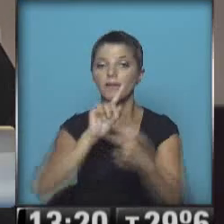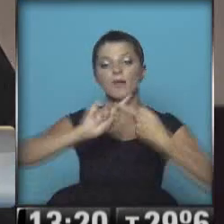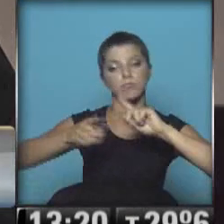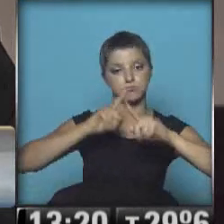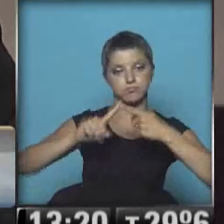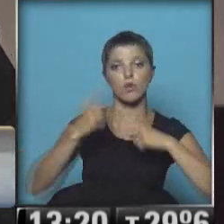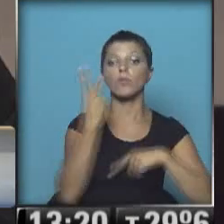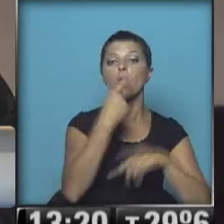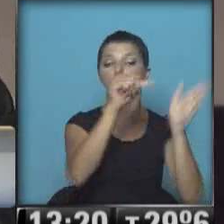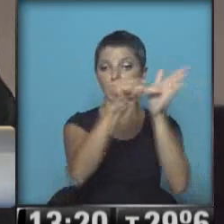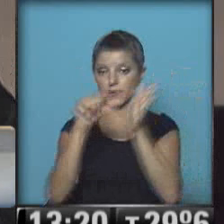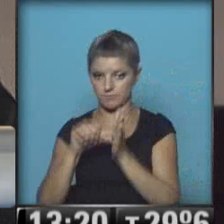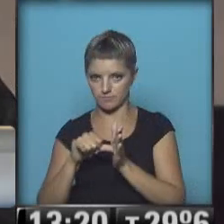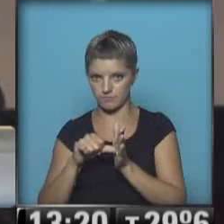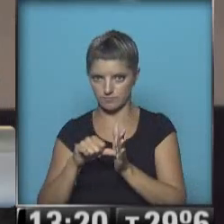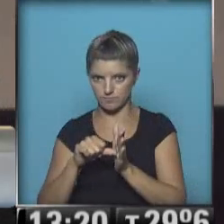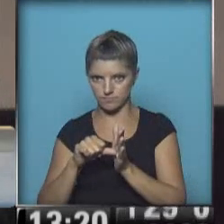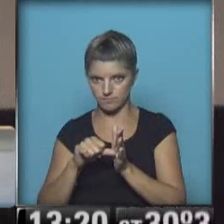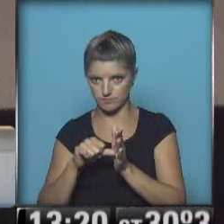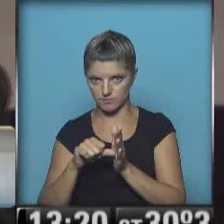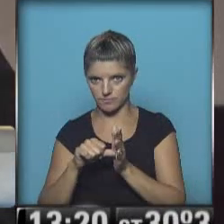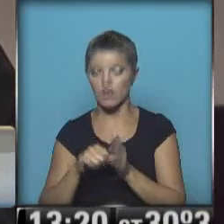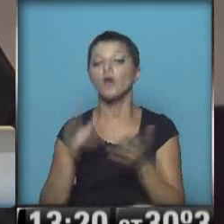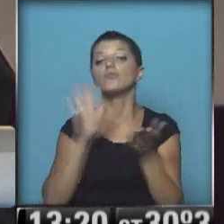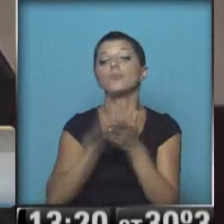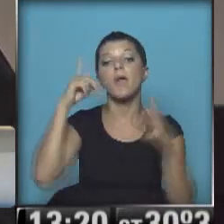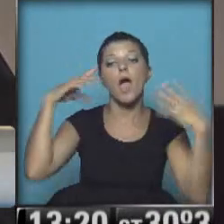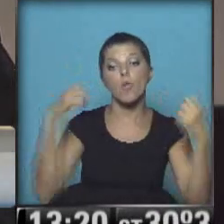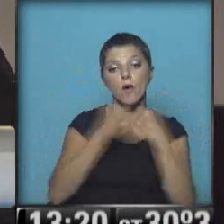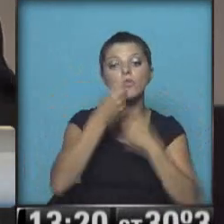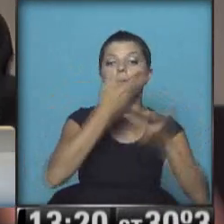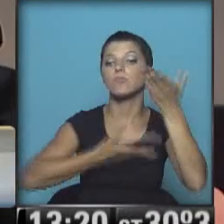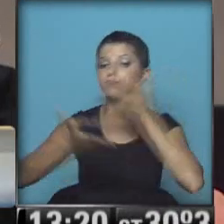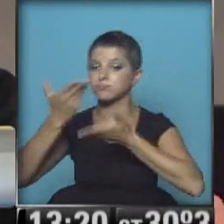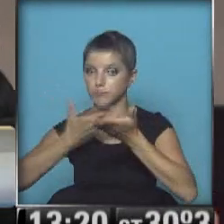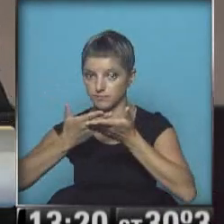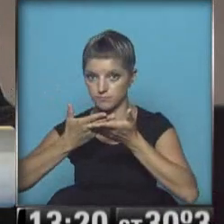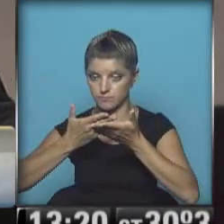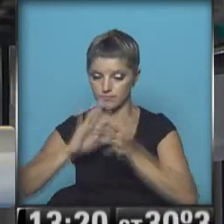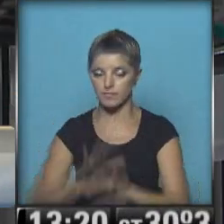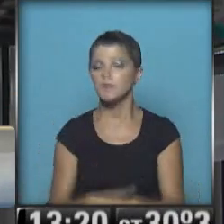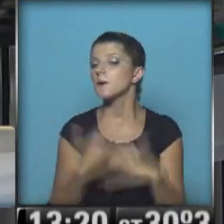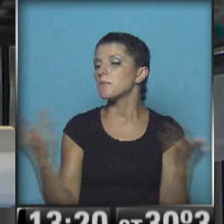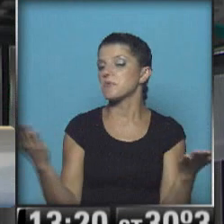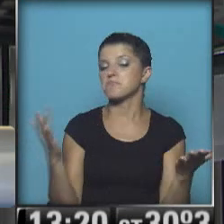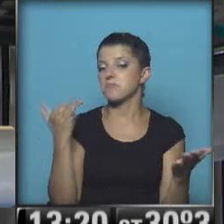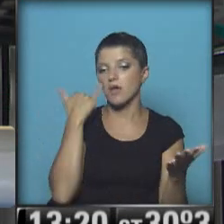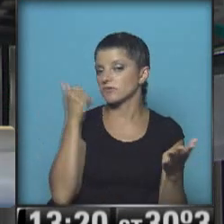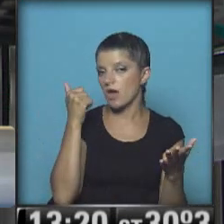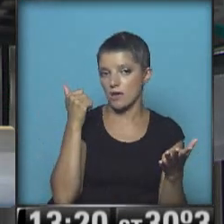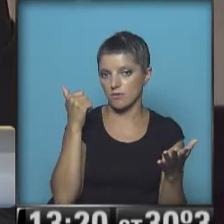Paul latino en términos diplomáticos en temas de acuerdos de cooperación eh y demás Pero ya se dio un